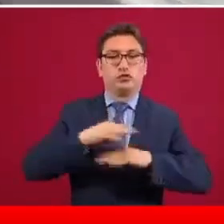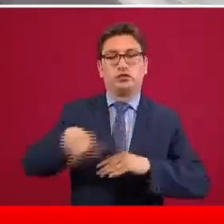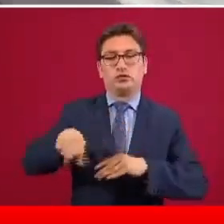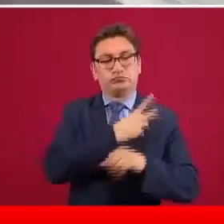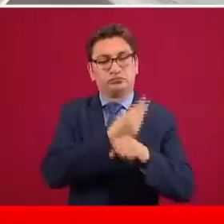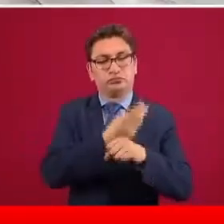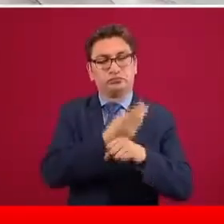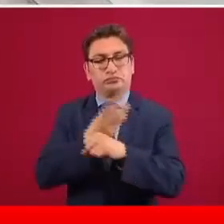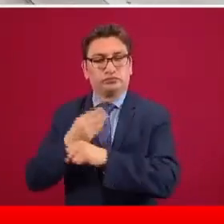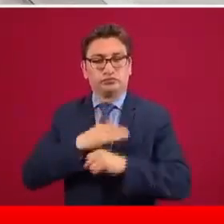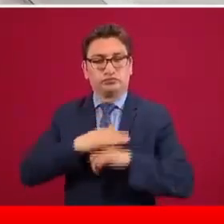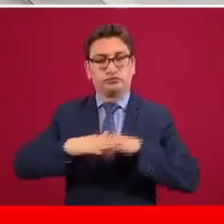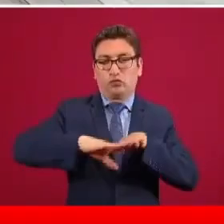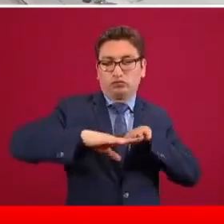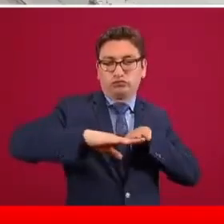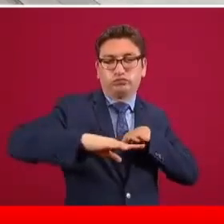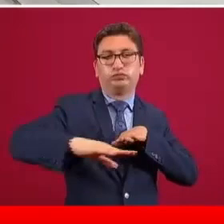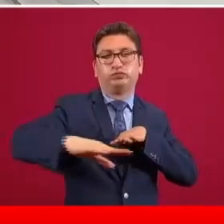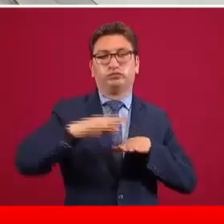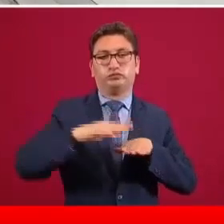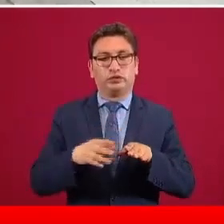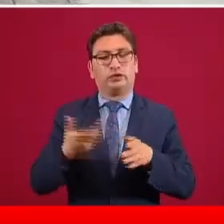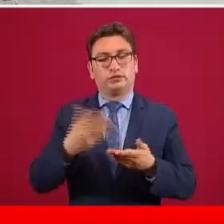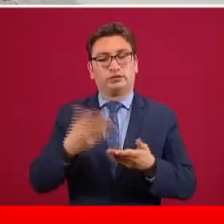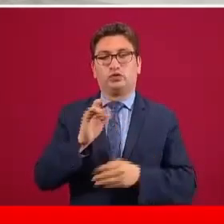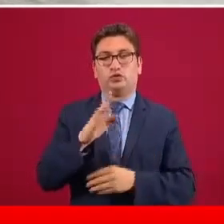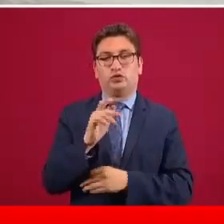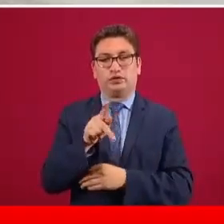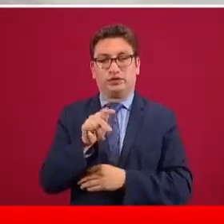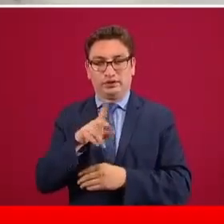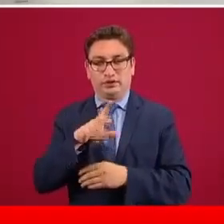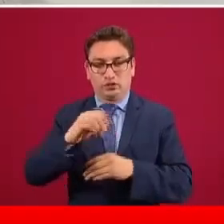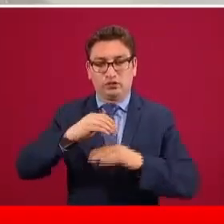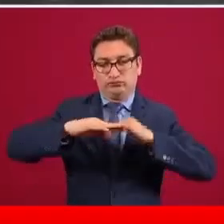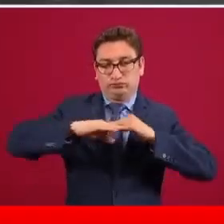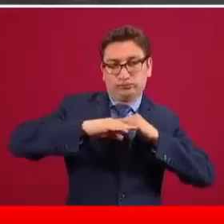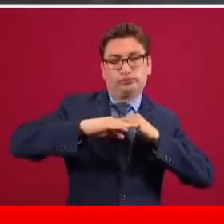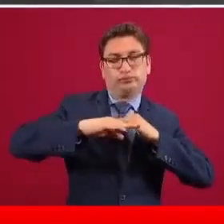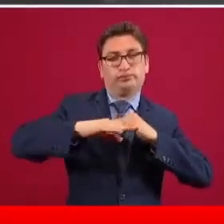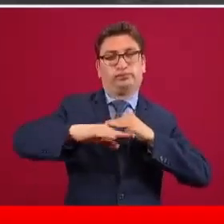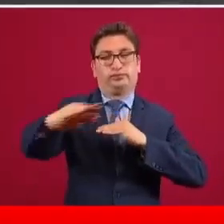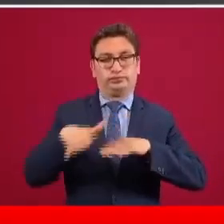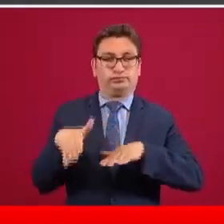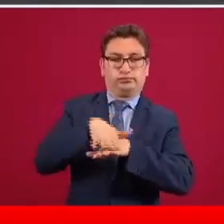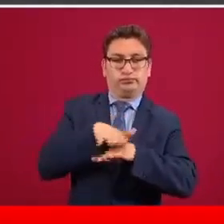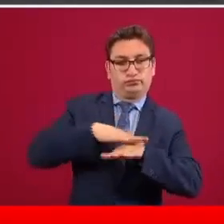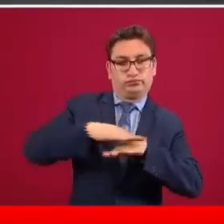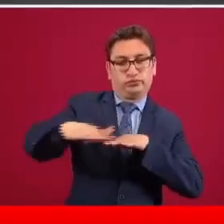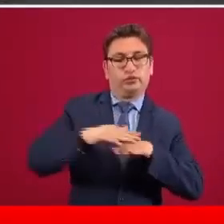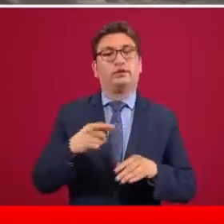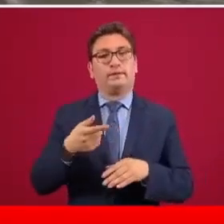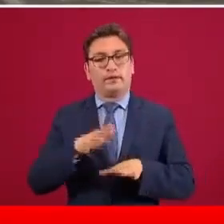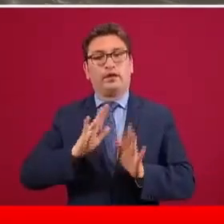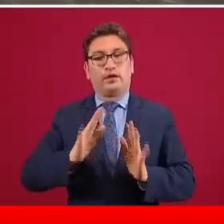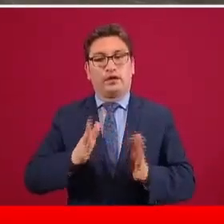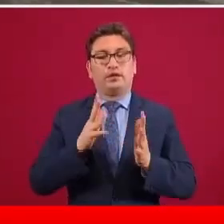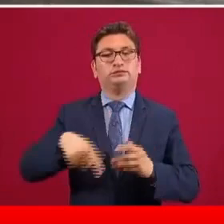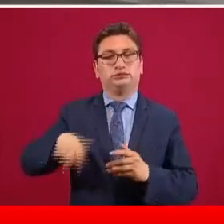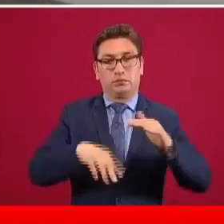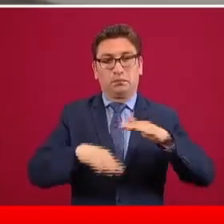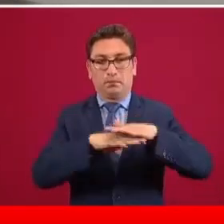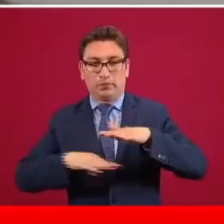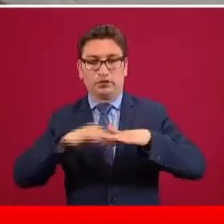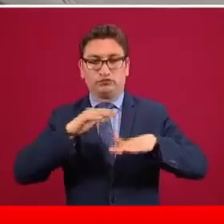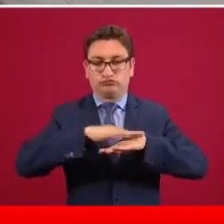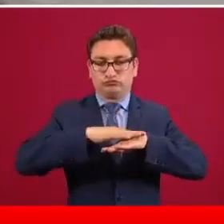cabo trabajos de tendido de concreto MR, conformando una capa superior y de rodamiento. Tendido de la capa superior, base, la